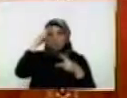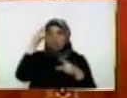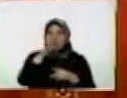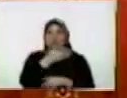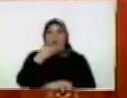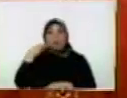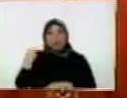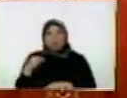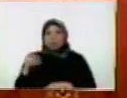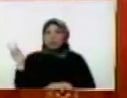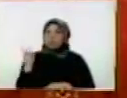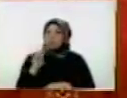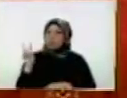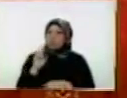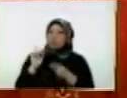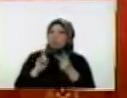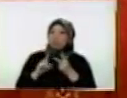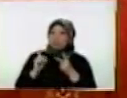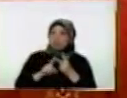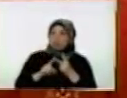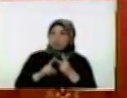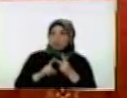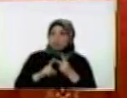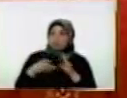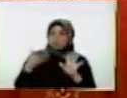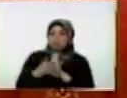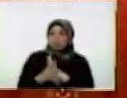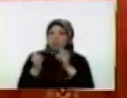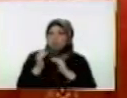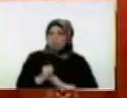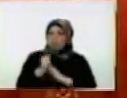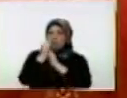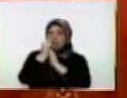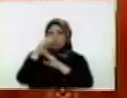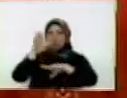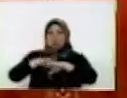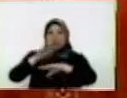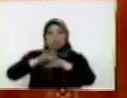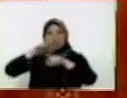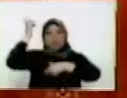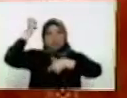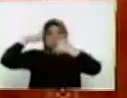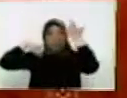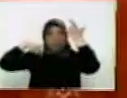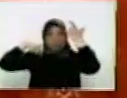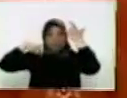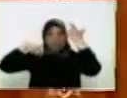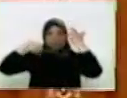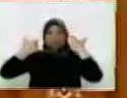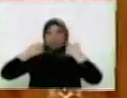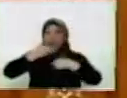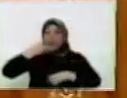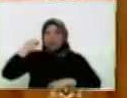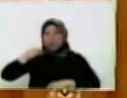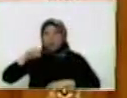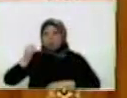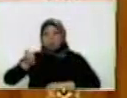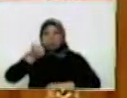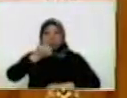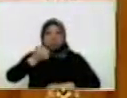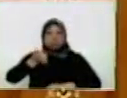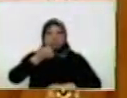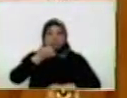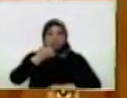Venezuela. Una, porque tenía un líder llamado Hugo Chávez Frías, que transmitía